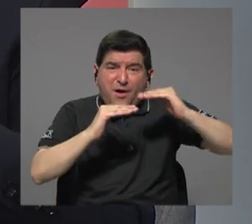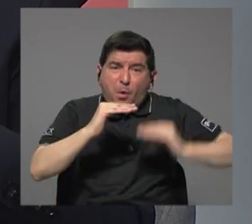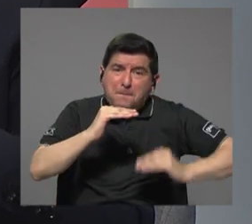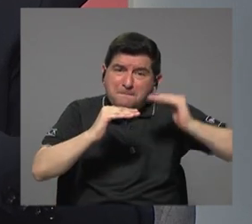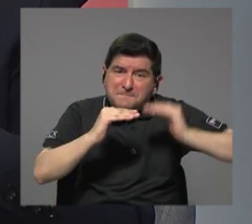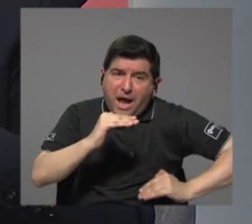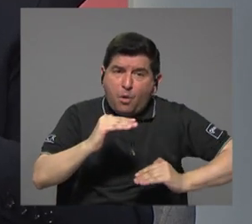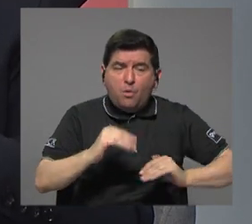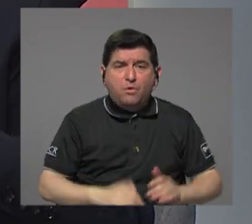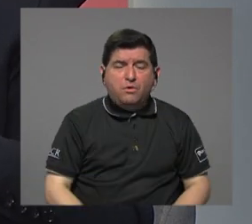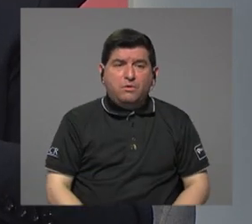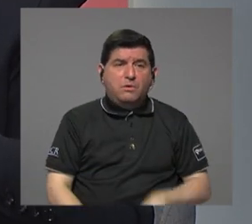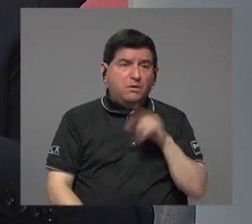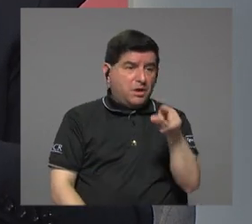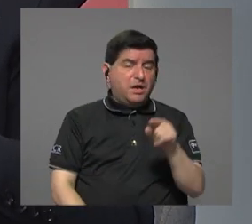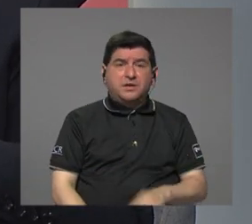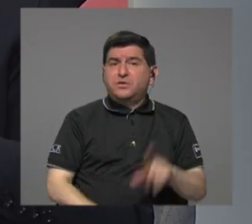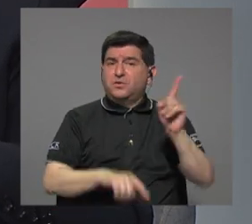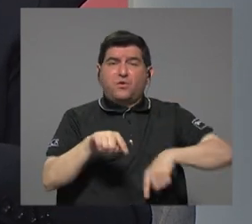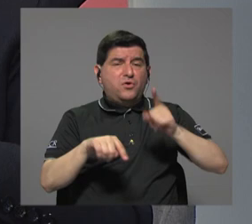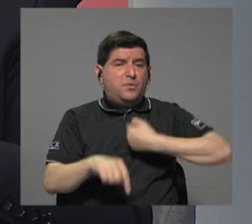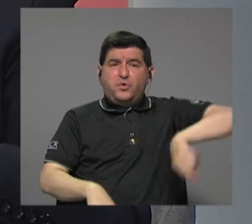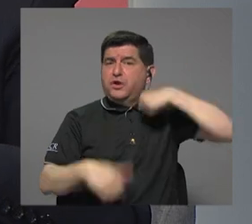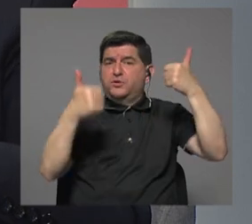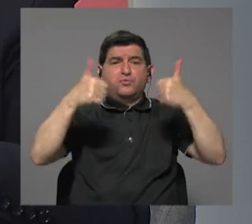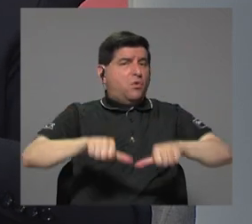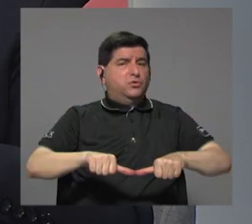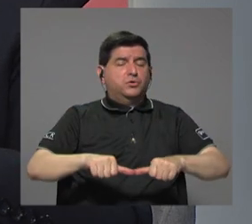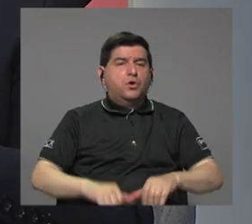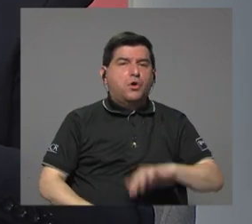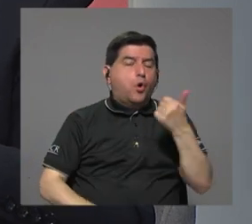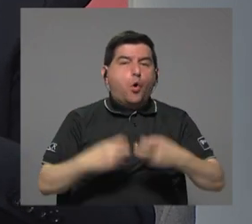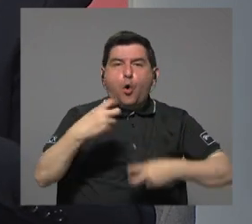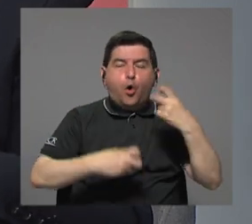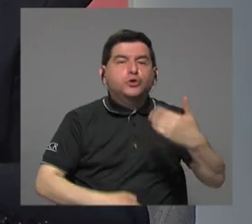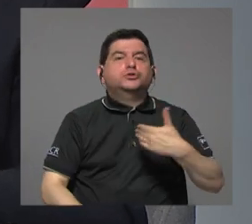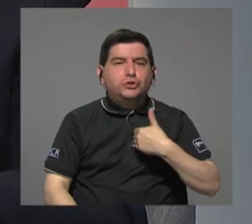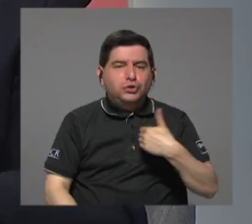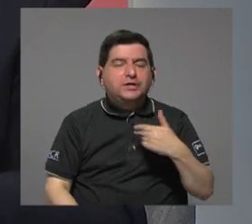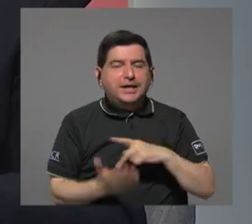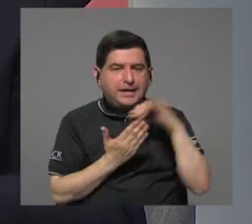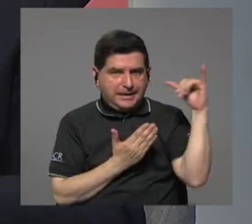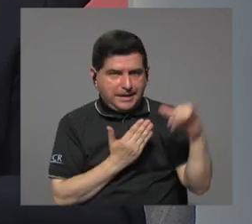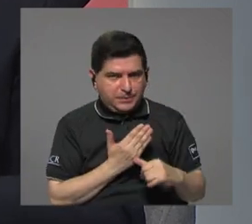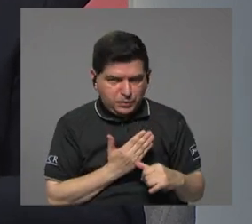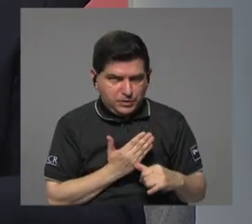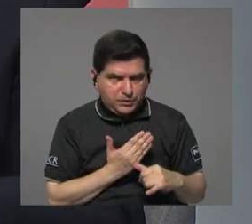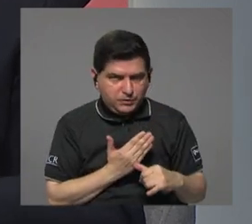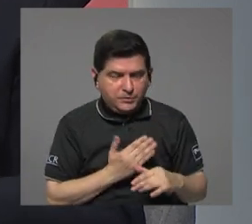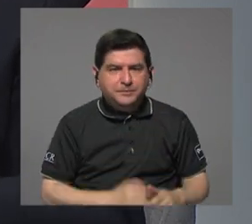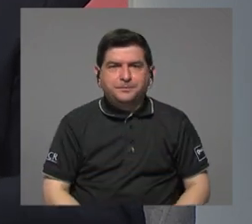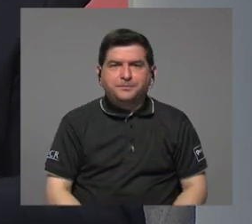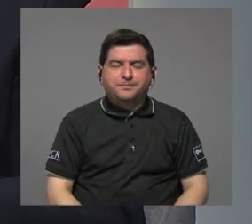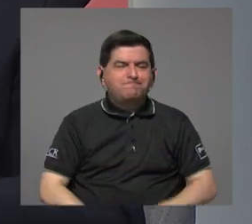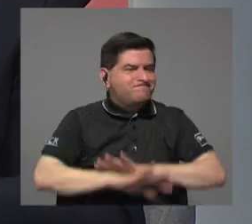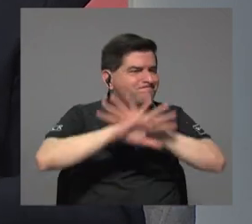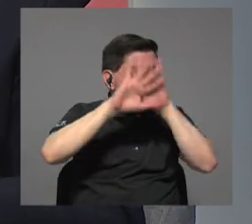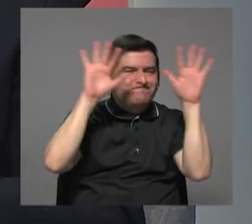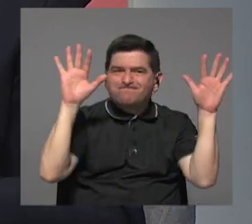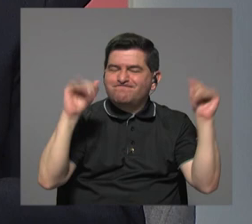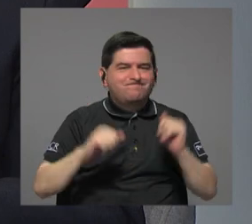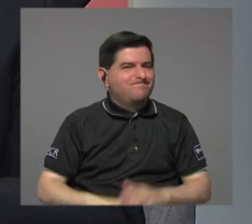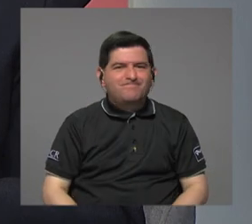y en eso sí que no podríamos estar de acuerdo y otro problema que tiene este proyecto es que no está claro todavía